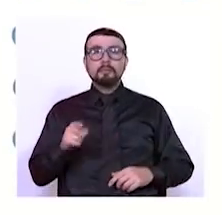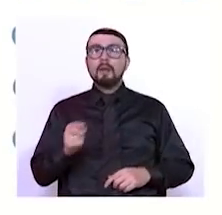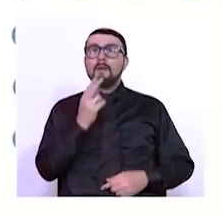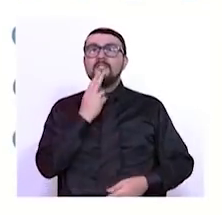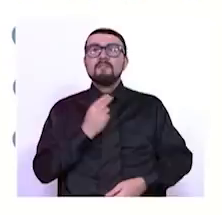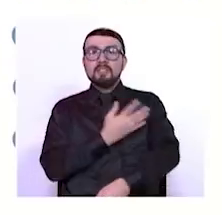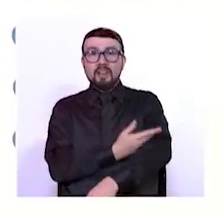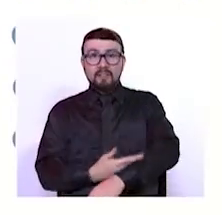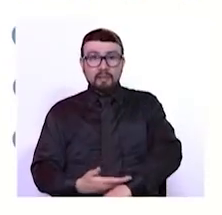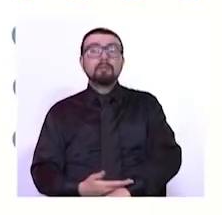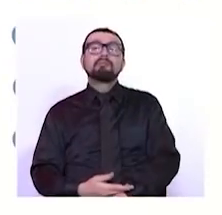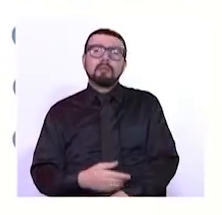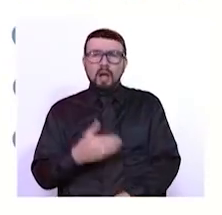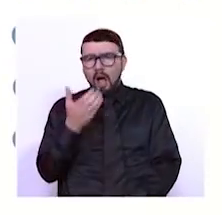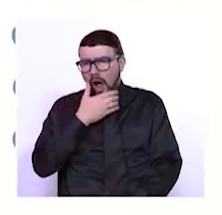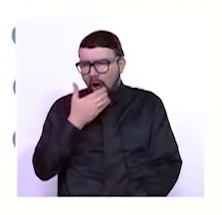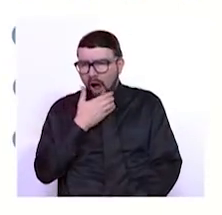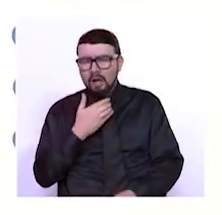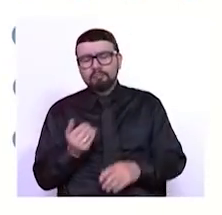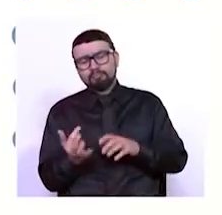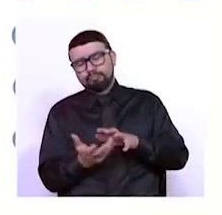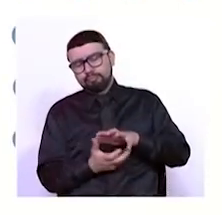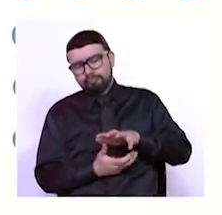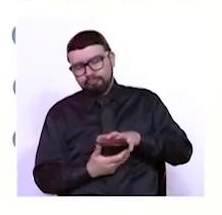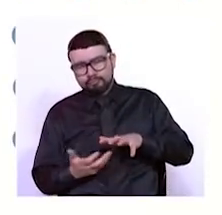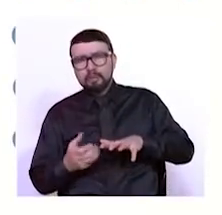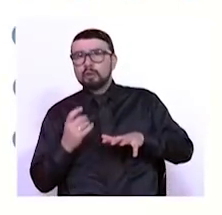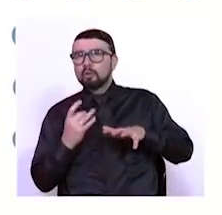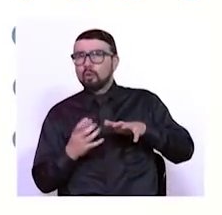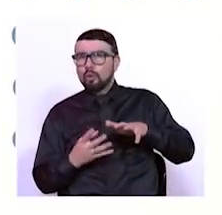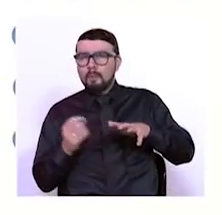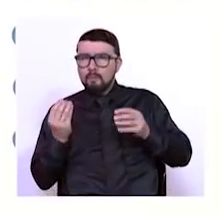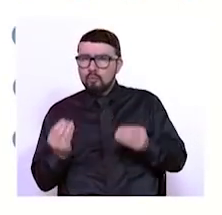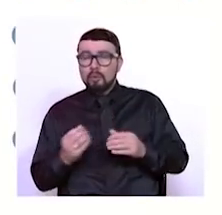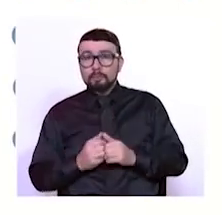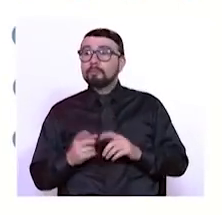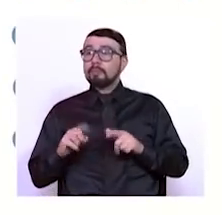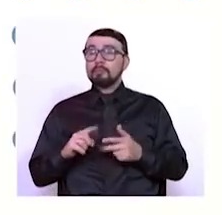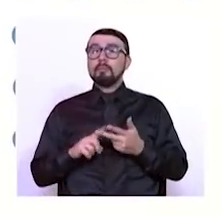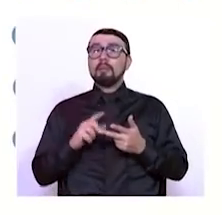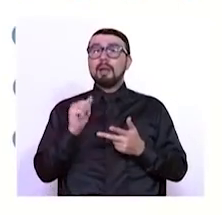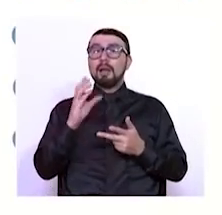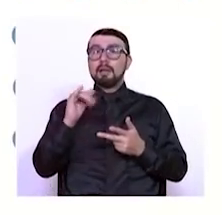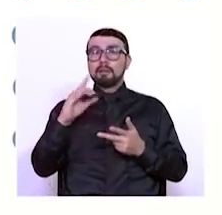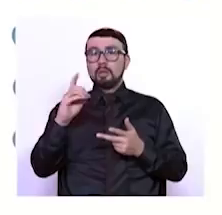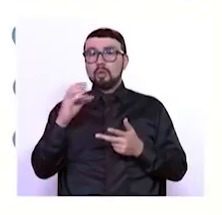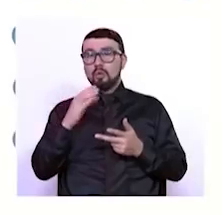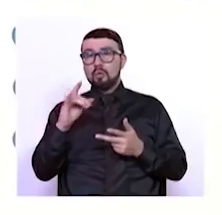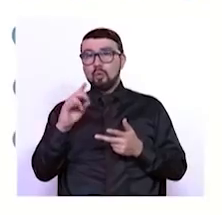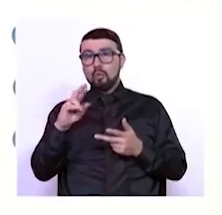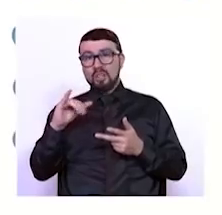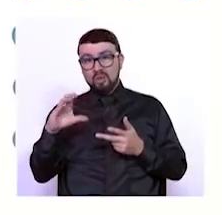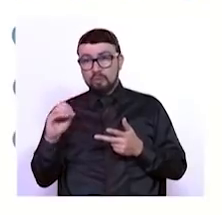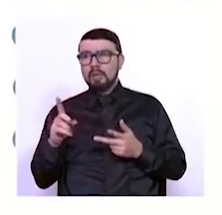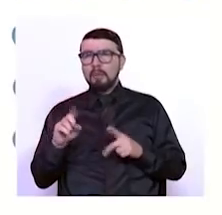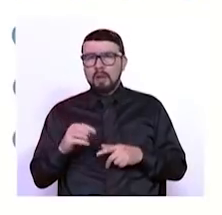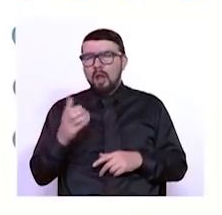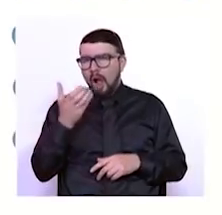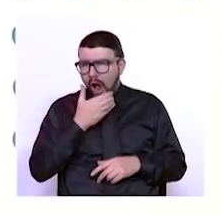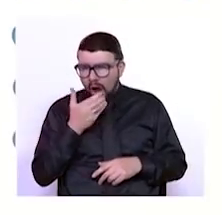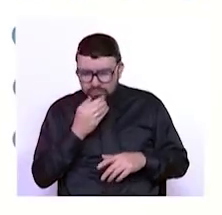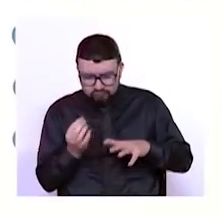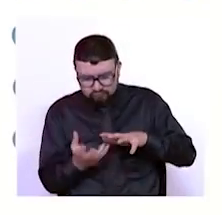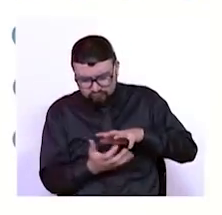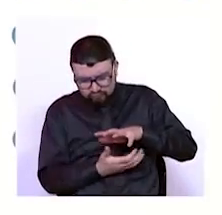diabético arde mucho, duele mucho. El ácido úrico también arde mucho. Entonces hay que consultar por